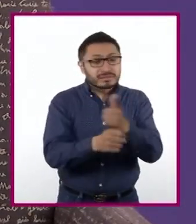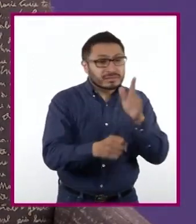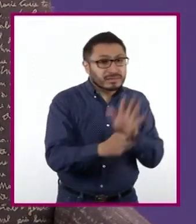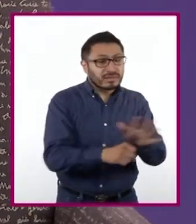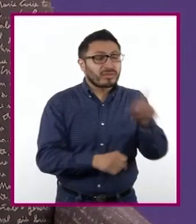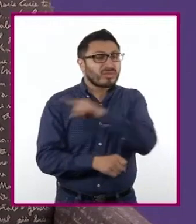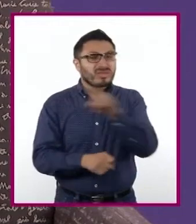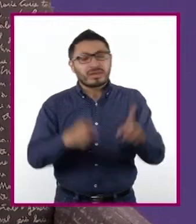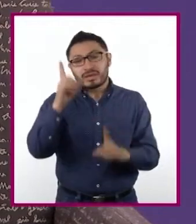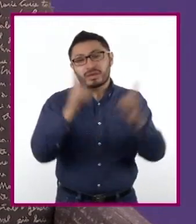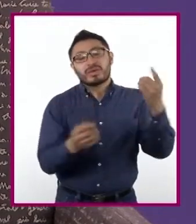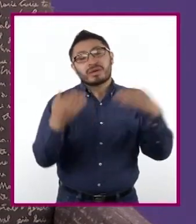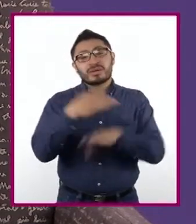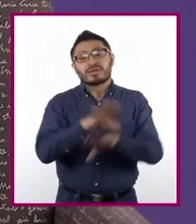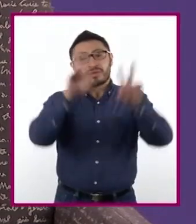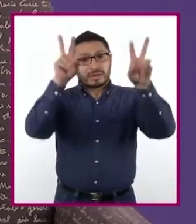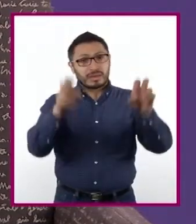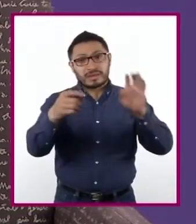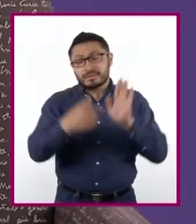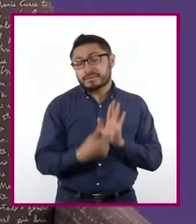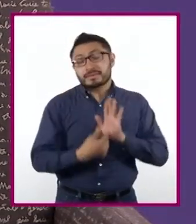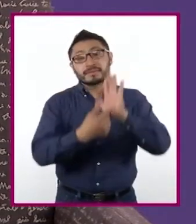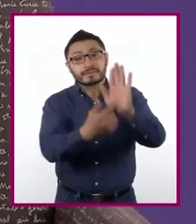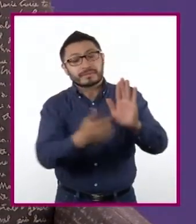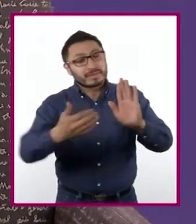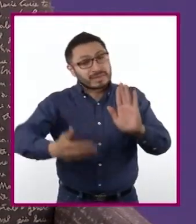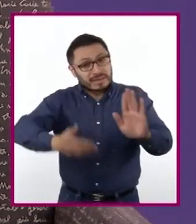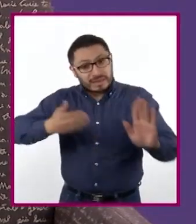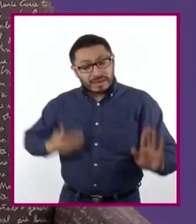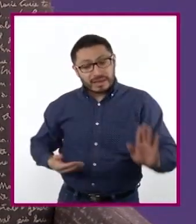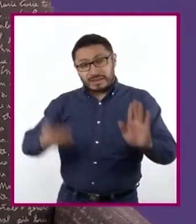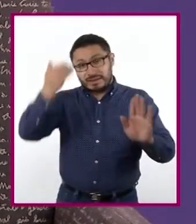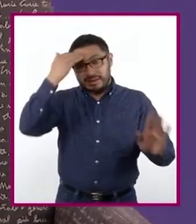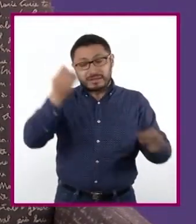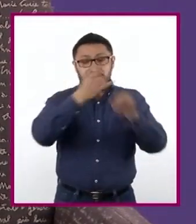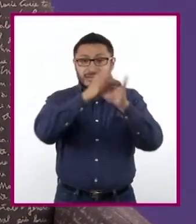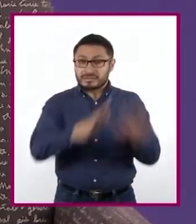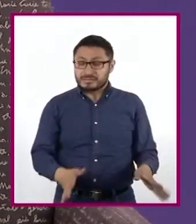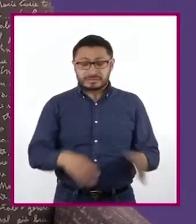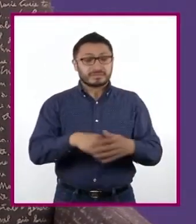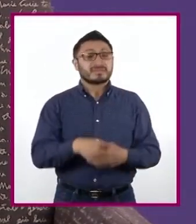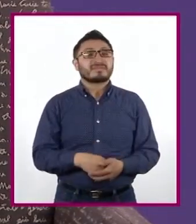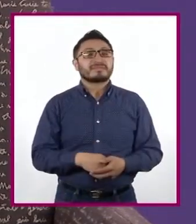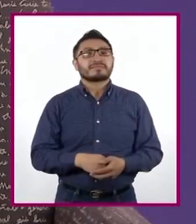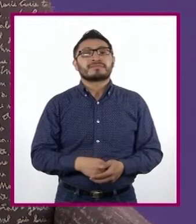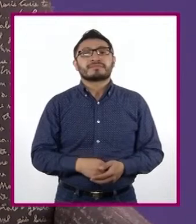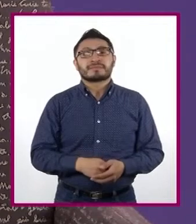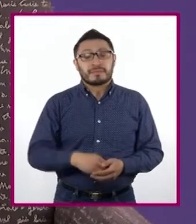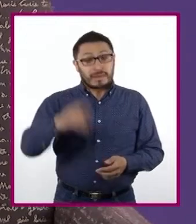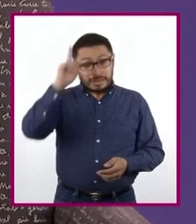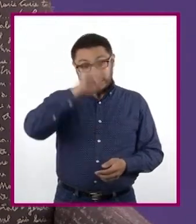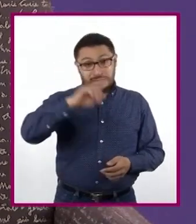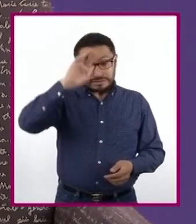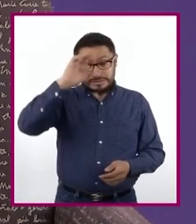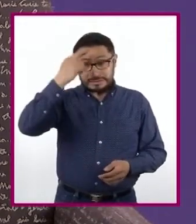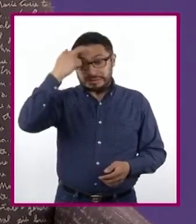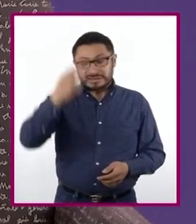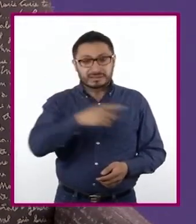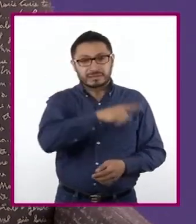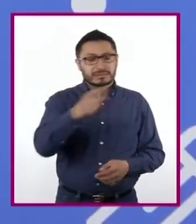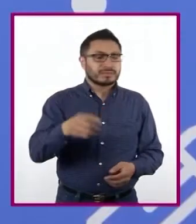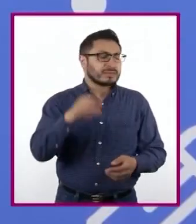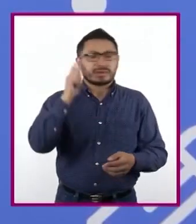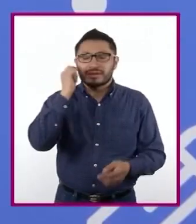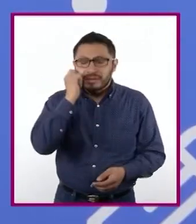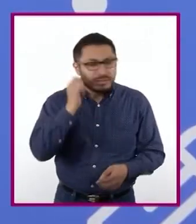sus dudas del tema que se va a exponer antes de escuchar la exposición de sus compañeros. Recuerden que